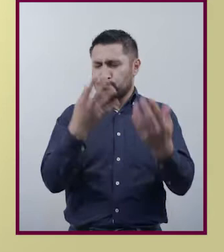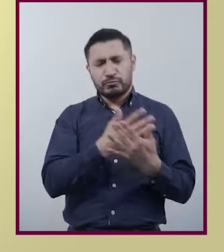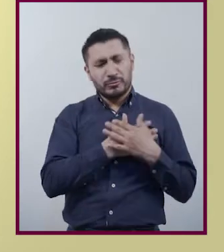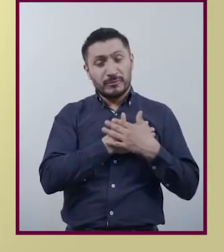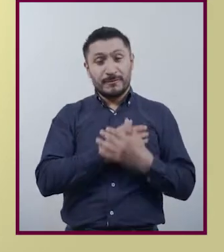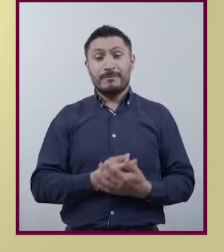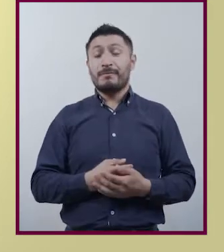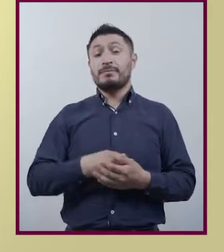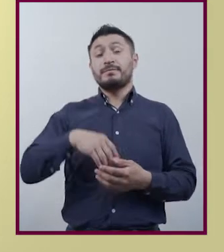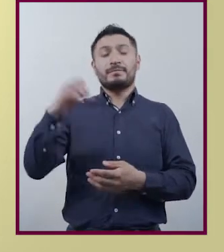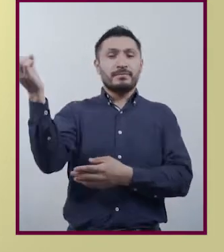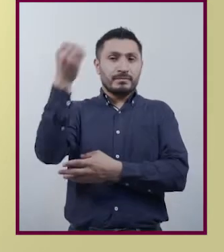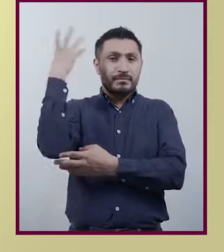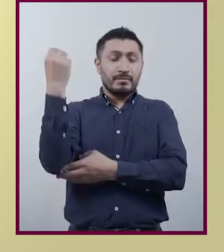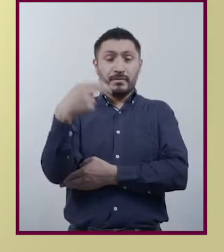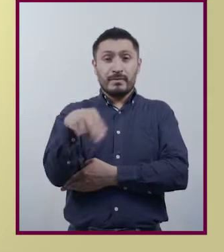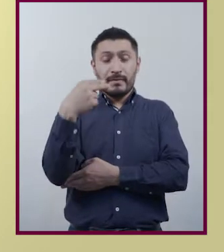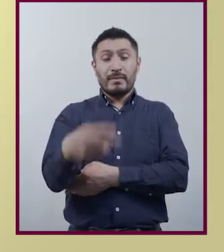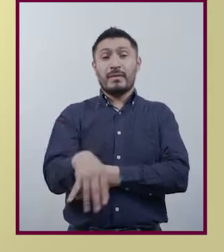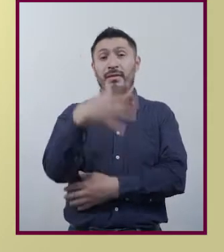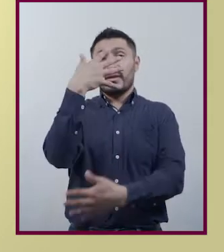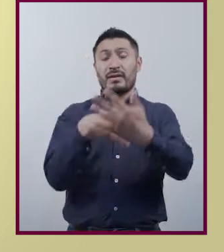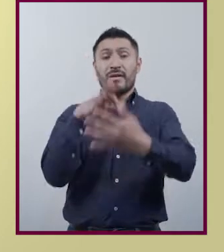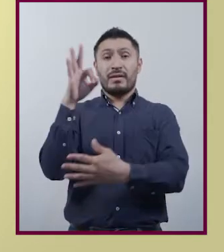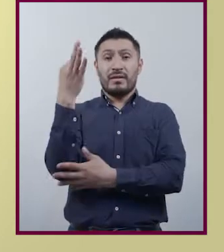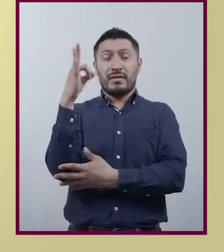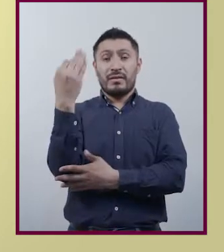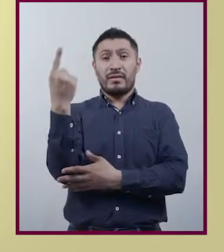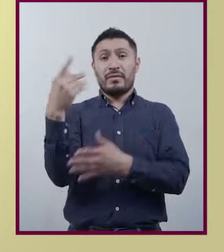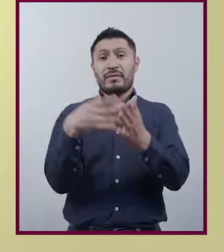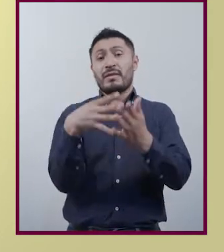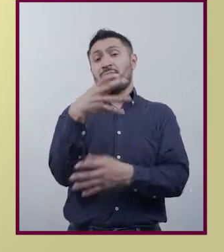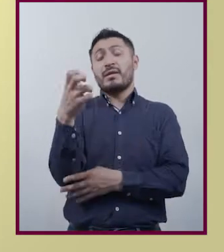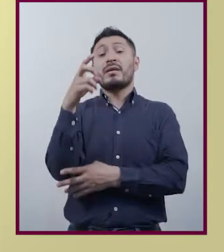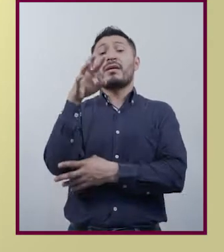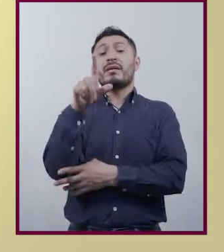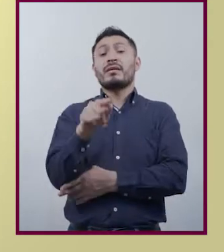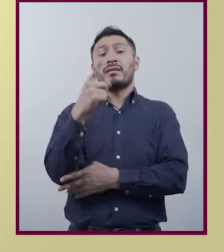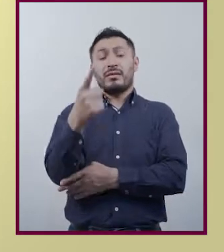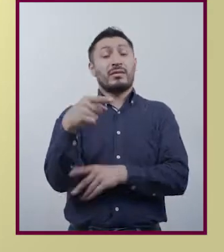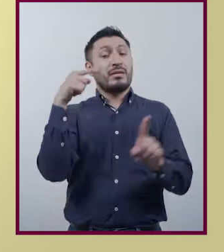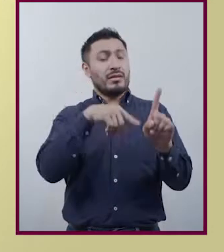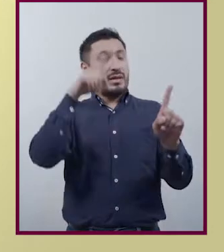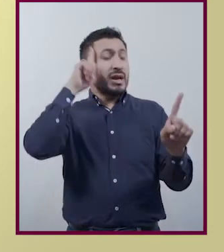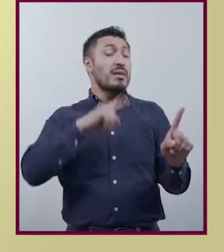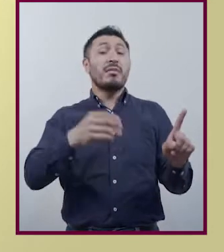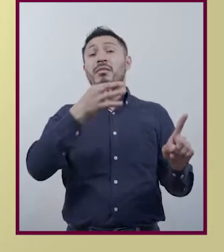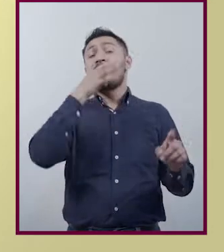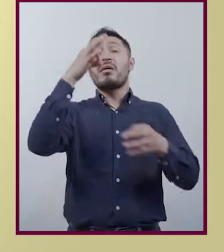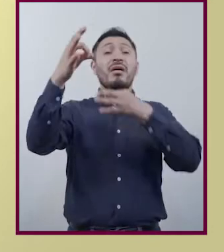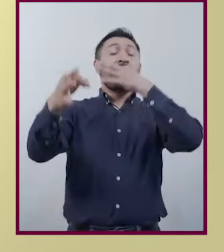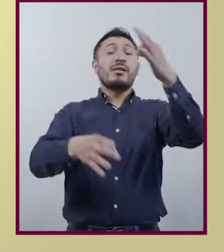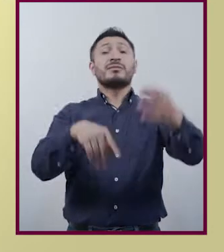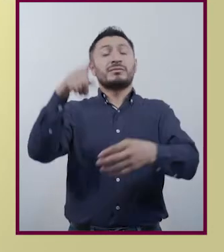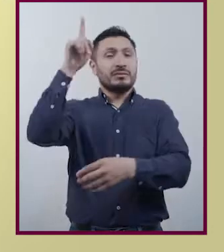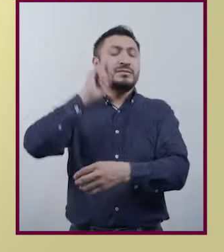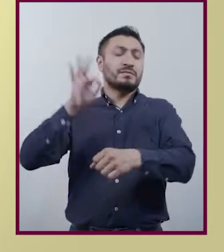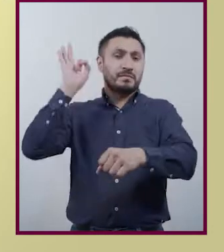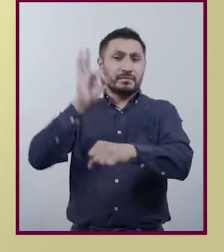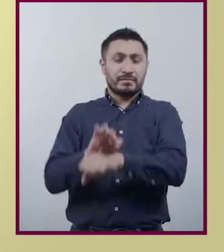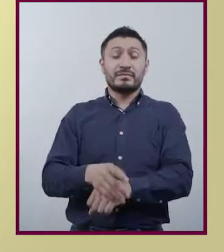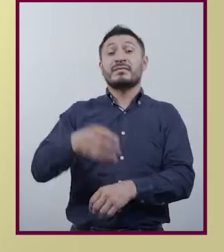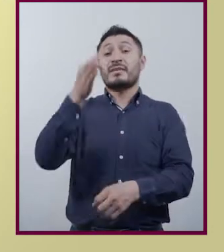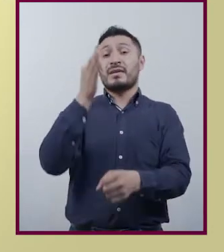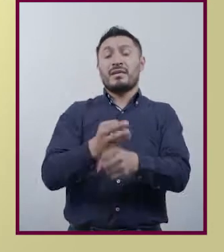su ceremonia de nombramiento, el 15 de febrero de 1971, Rosario pronunció un discurso feminista que a la fecha